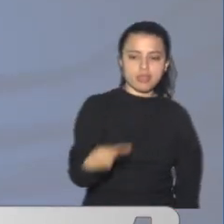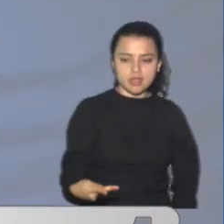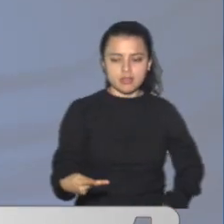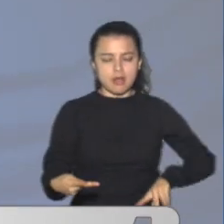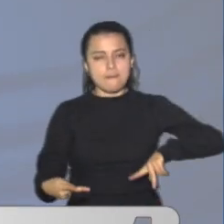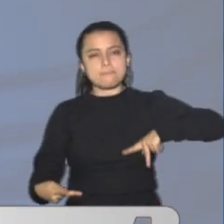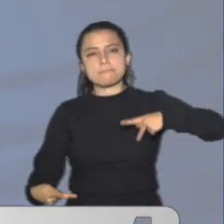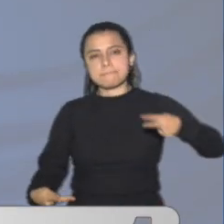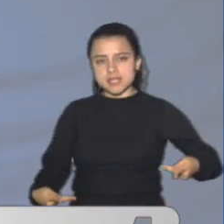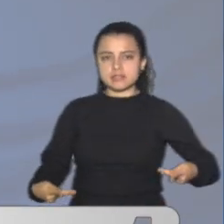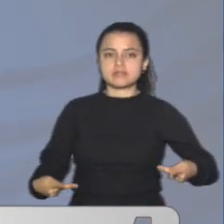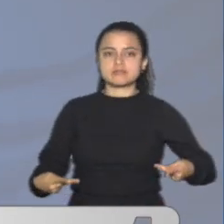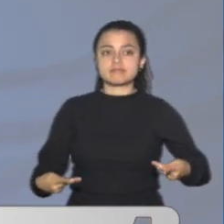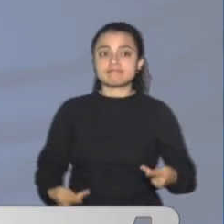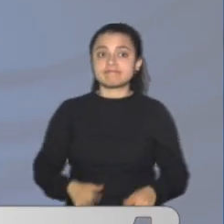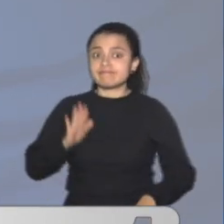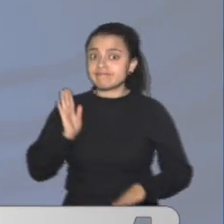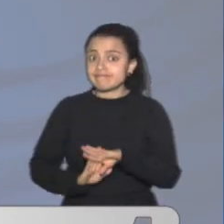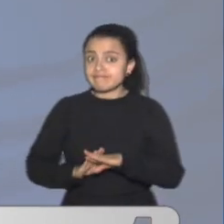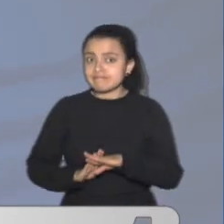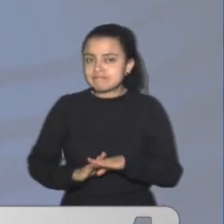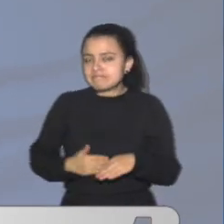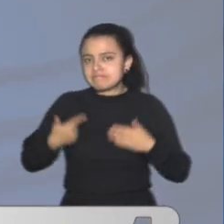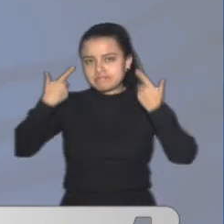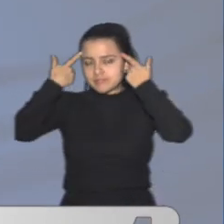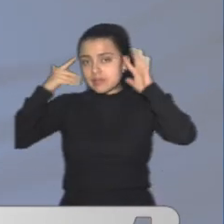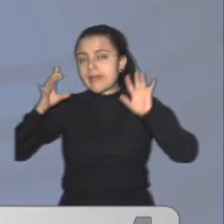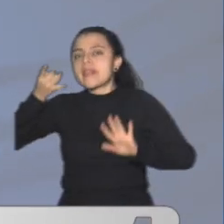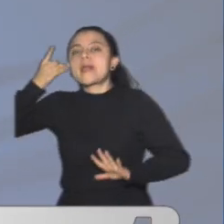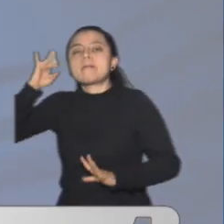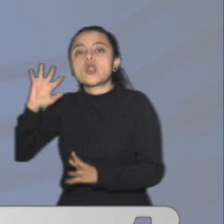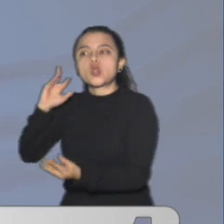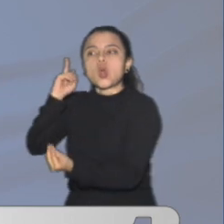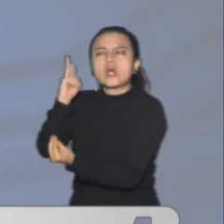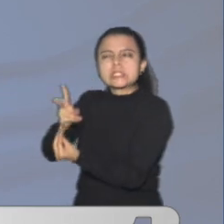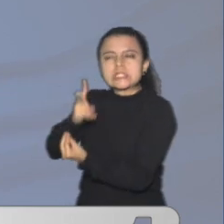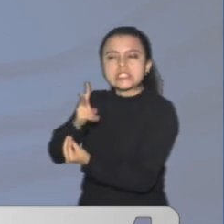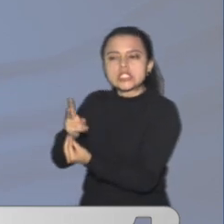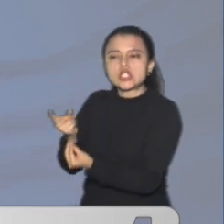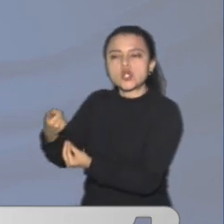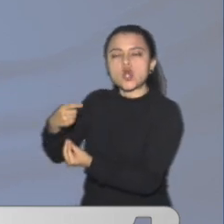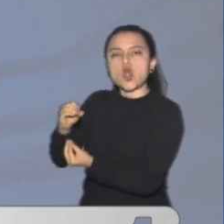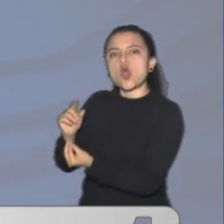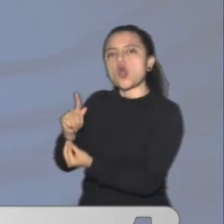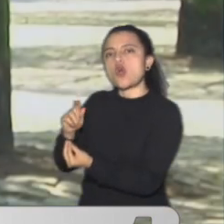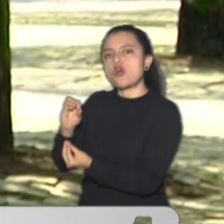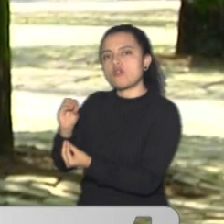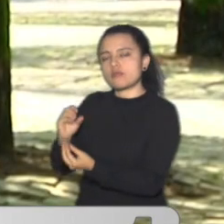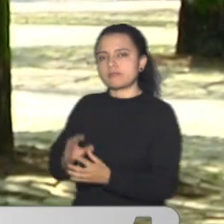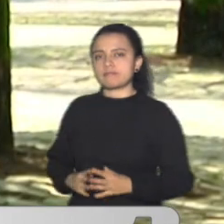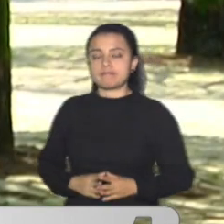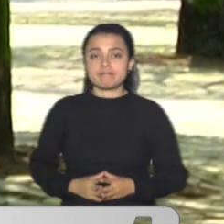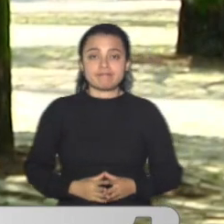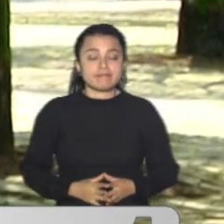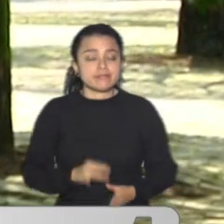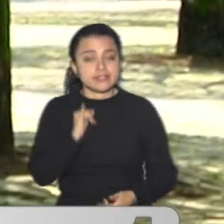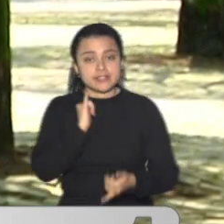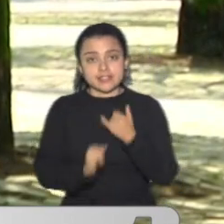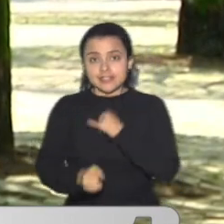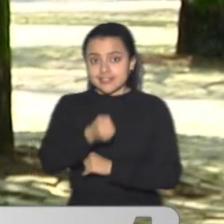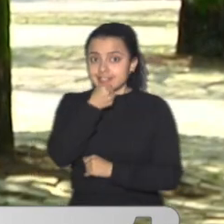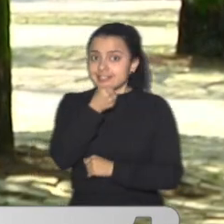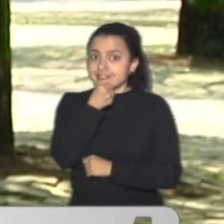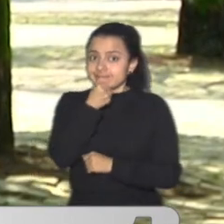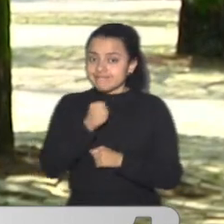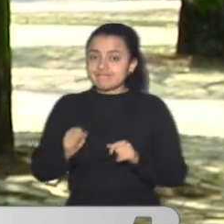los responsables y también se estima que se podrían ofrecer recompensas para dar con ellos y finalmente es más